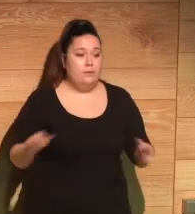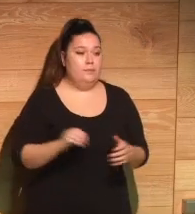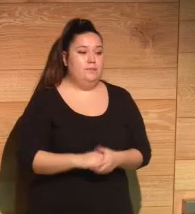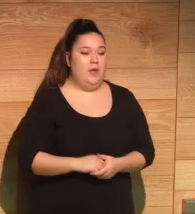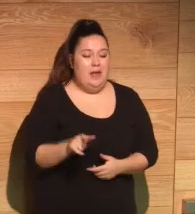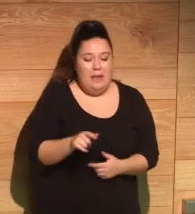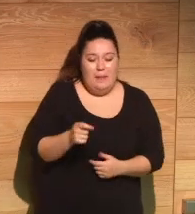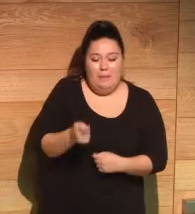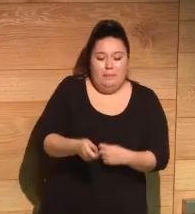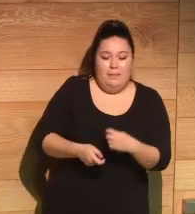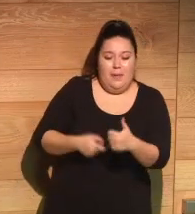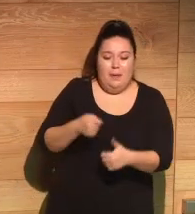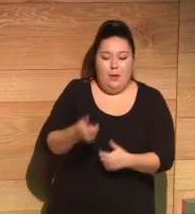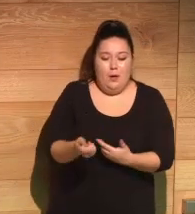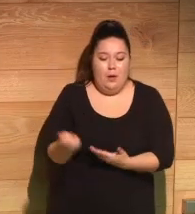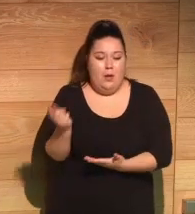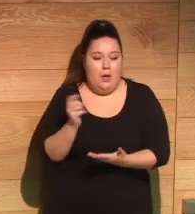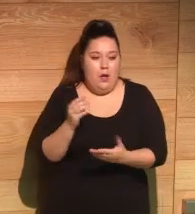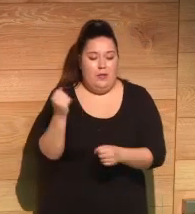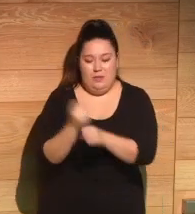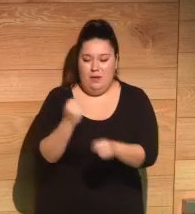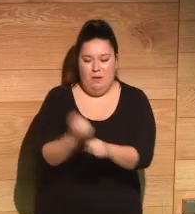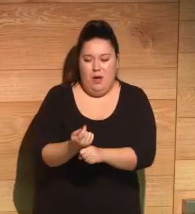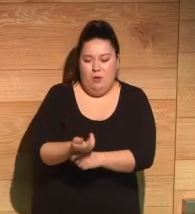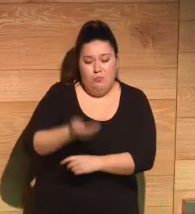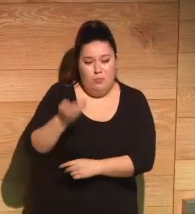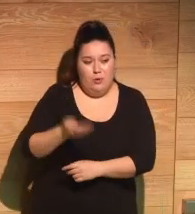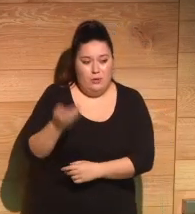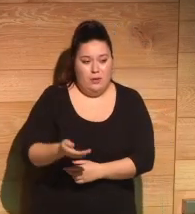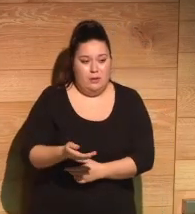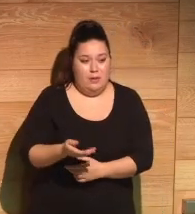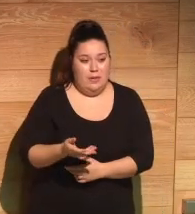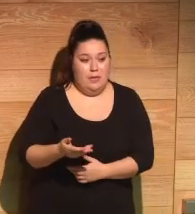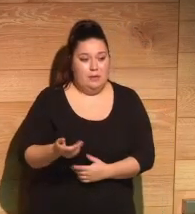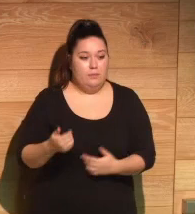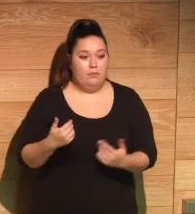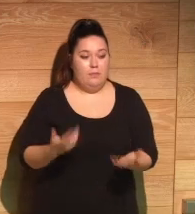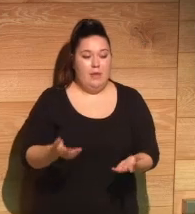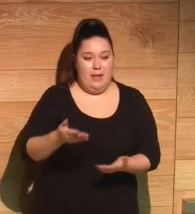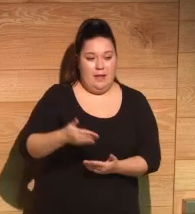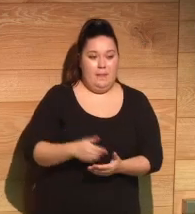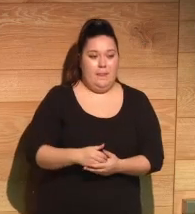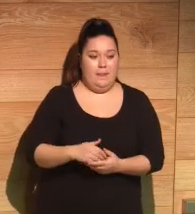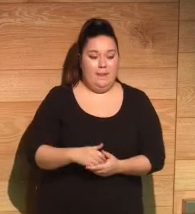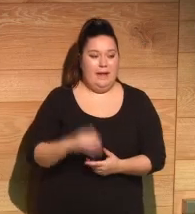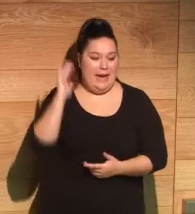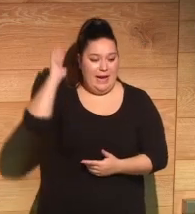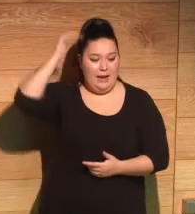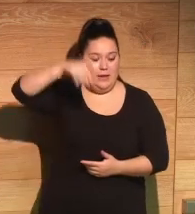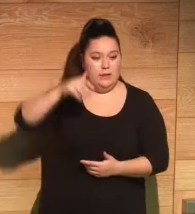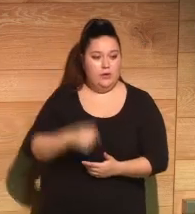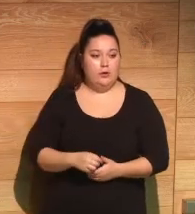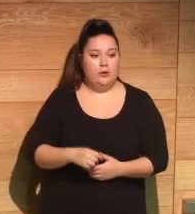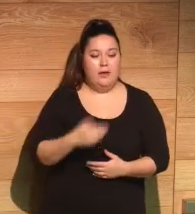sus primeras obras de importancia de manera un poco tardía. Las primeras grandes obras de los clásicos tradicionalmente se suelen publicar con